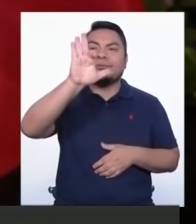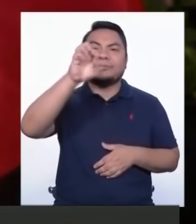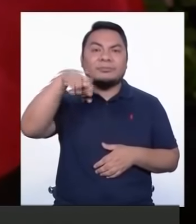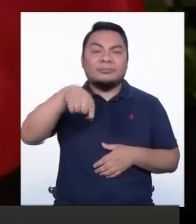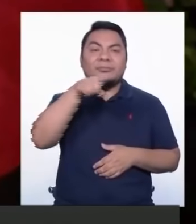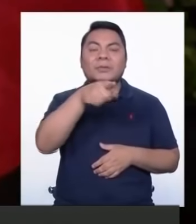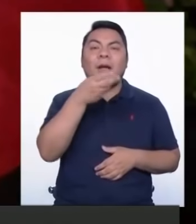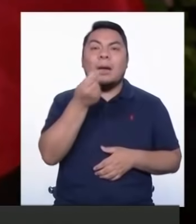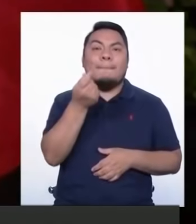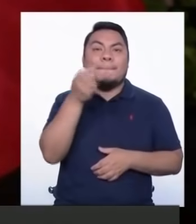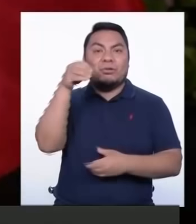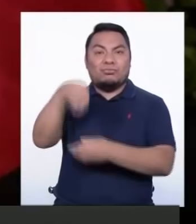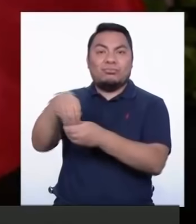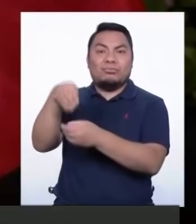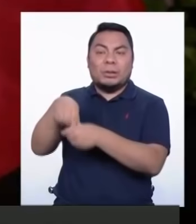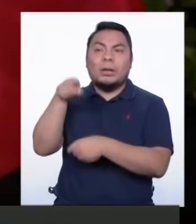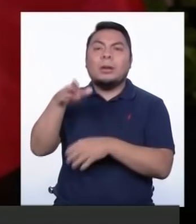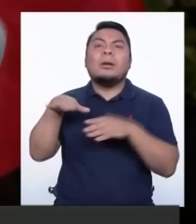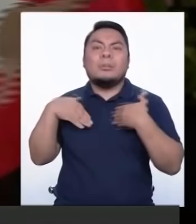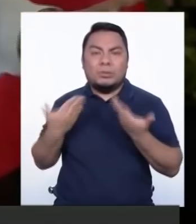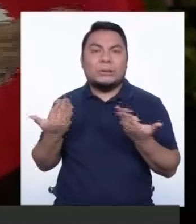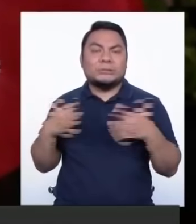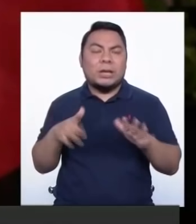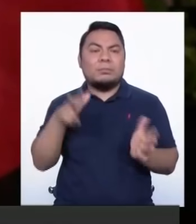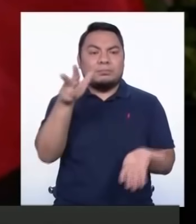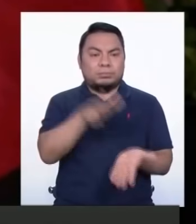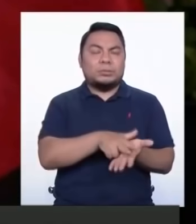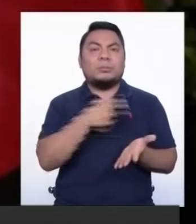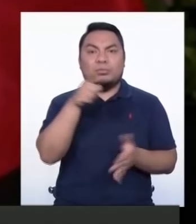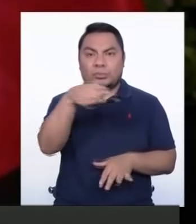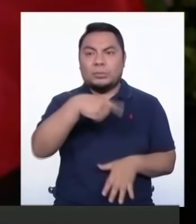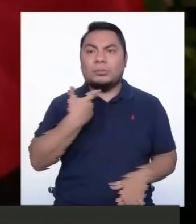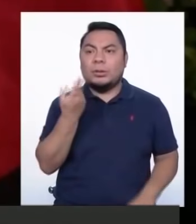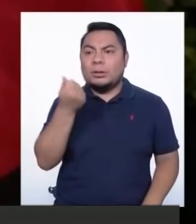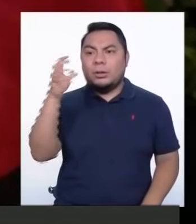privados de pensiones. Nosotros ya en una norma anterior